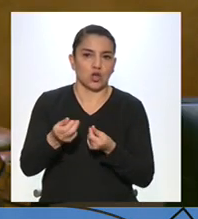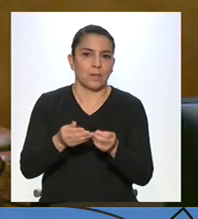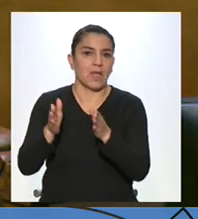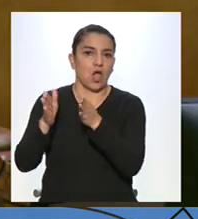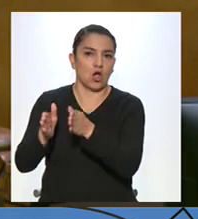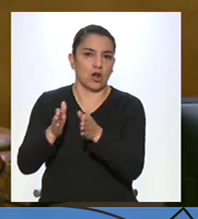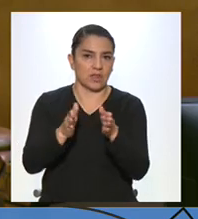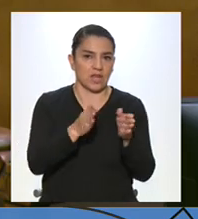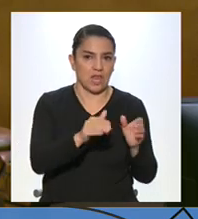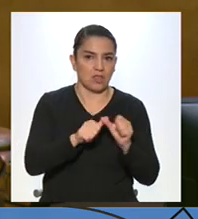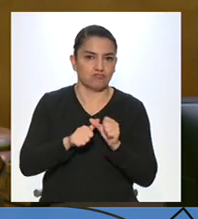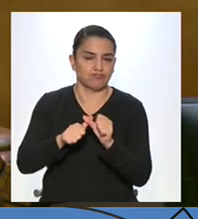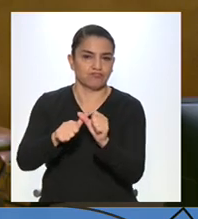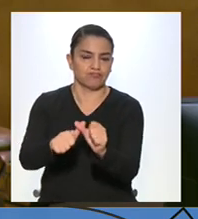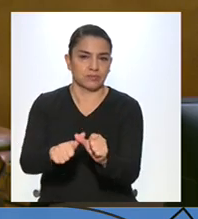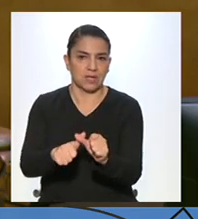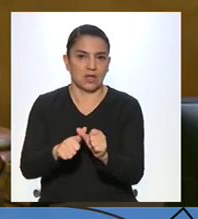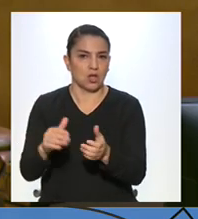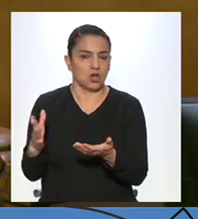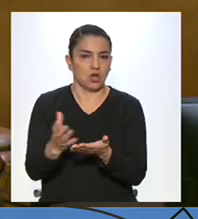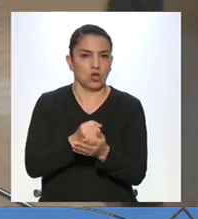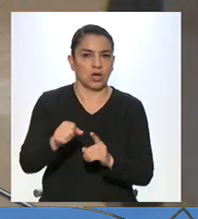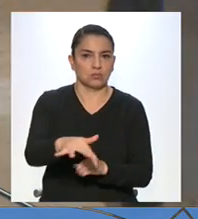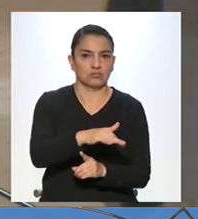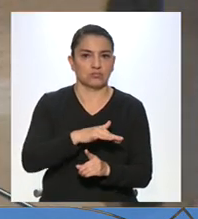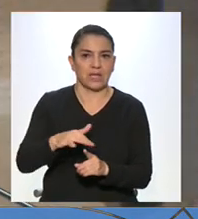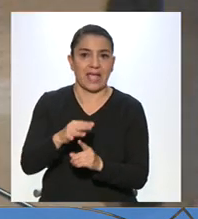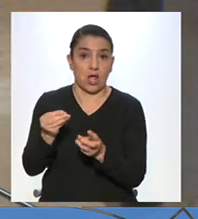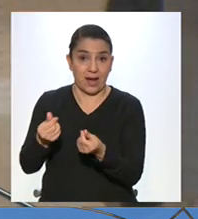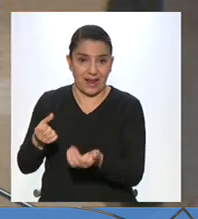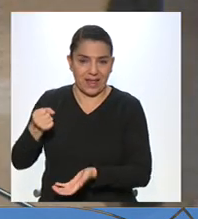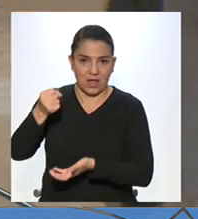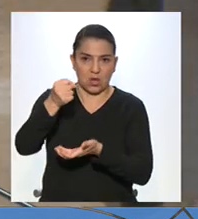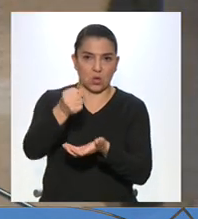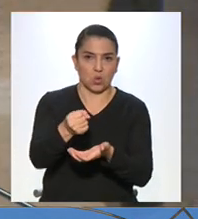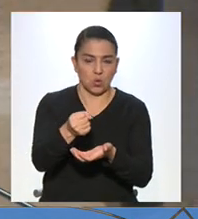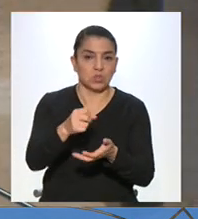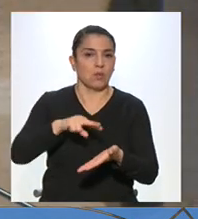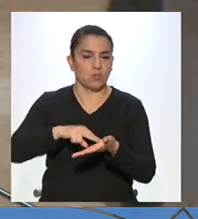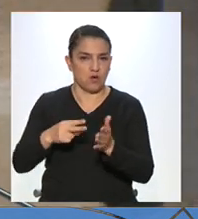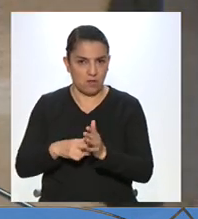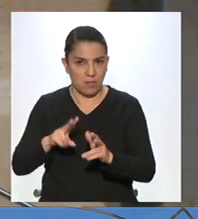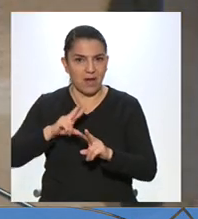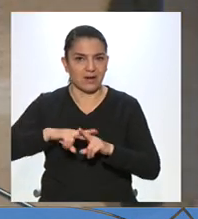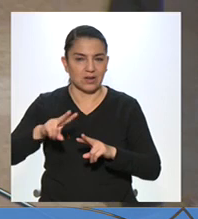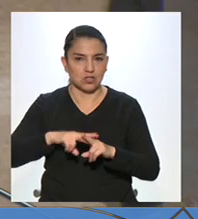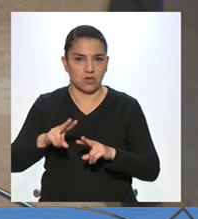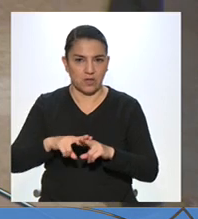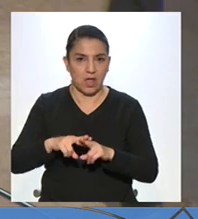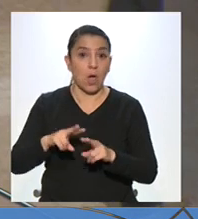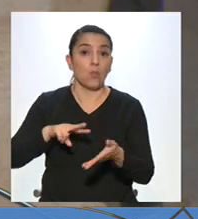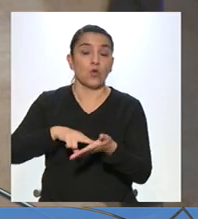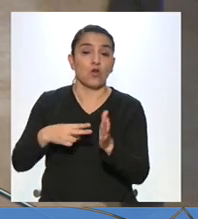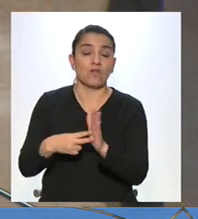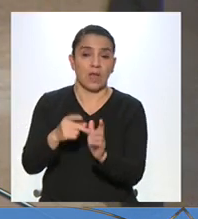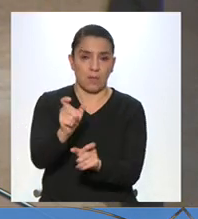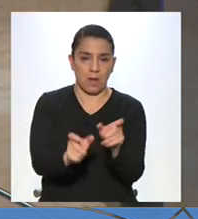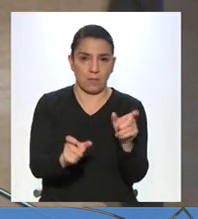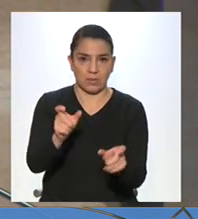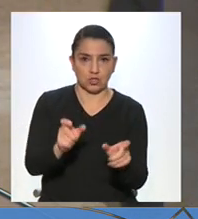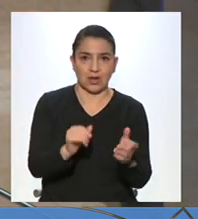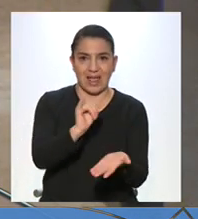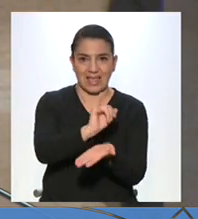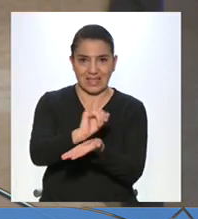y sostenible, generando el espacio y los recursos para resolver los significativos problemas sociales, institucionales y productivos que ha